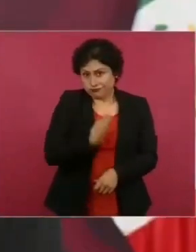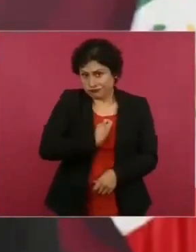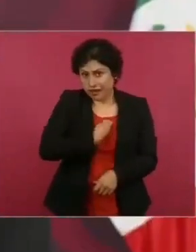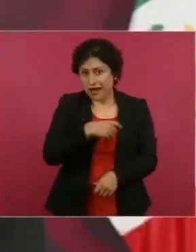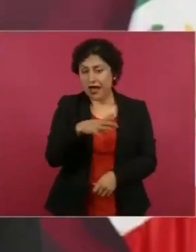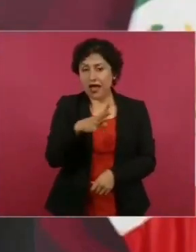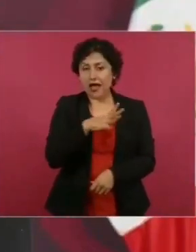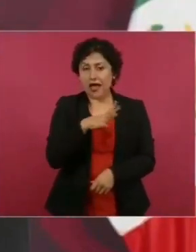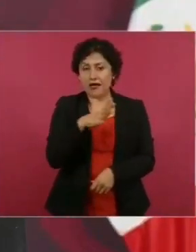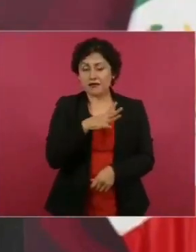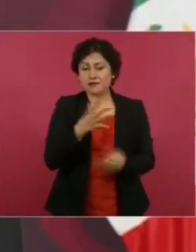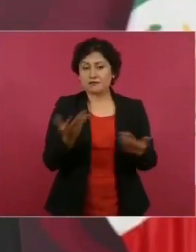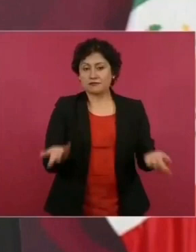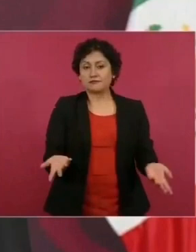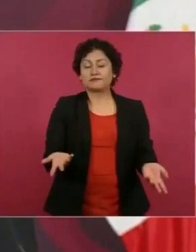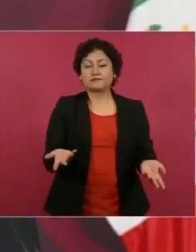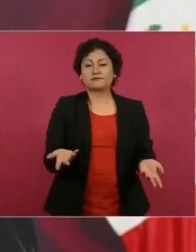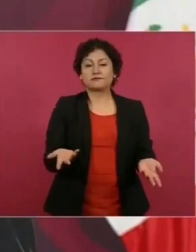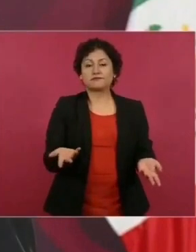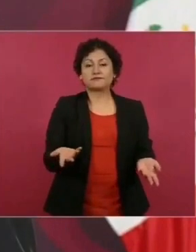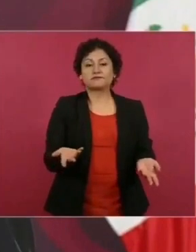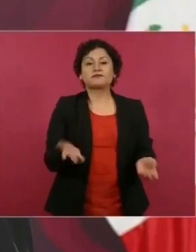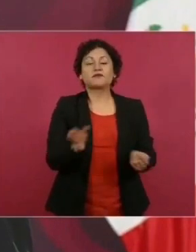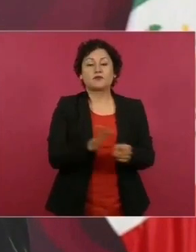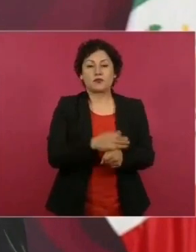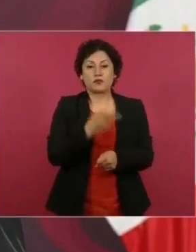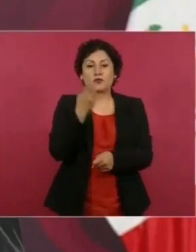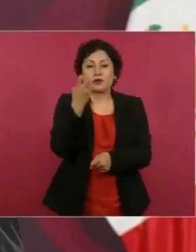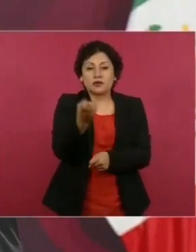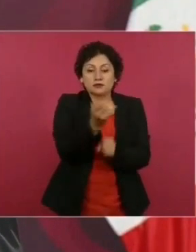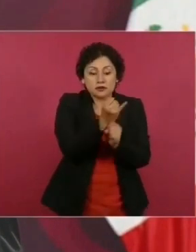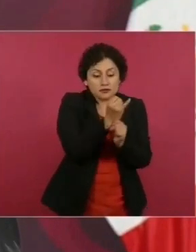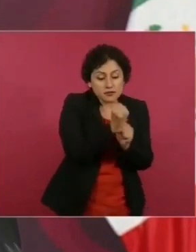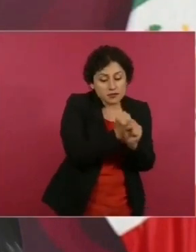Entonces, eso me va a llevar mucho tiempo, como